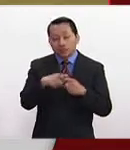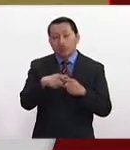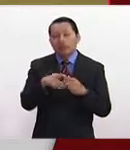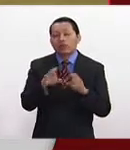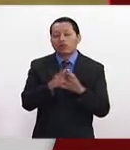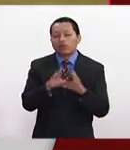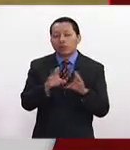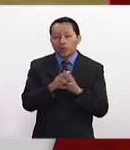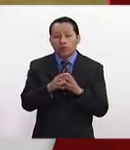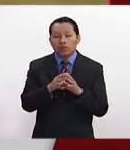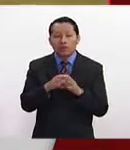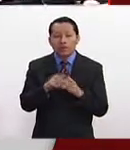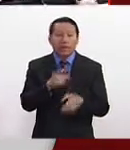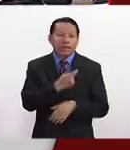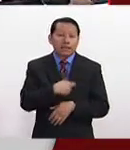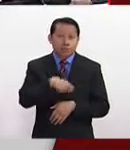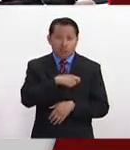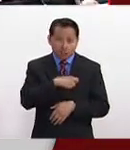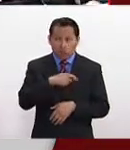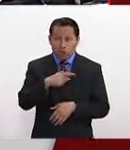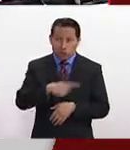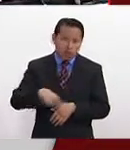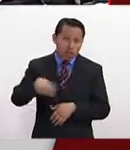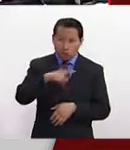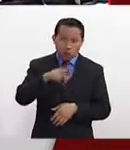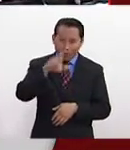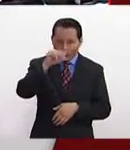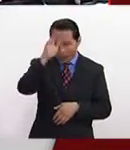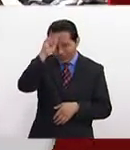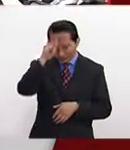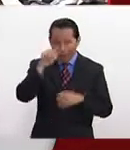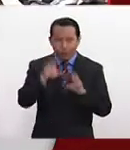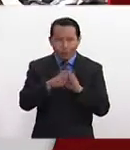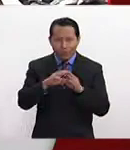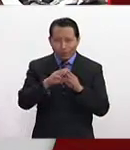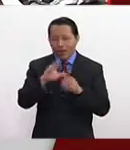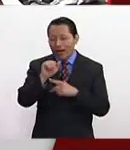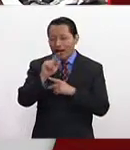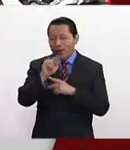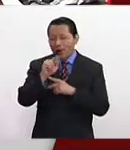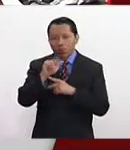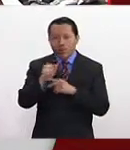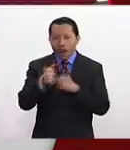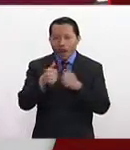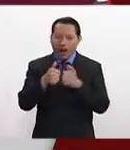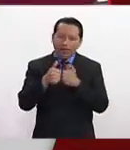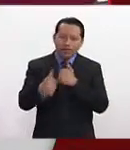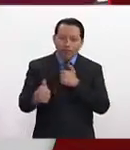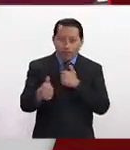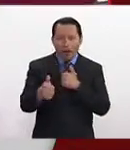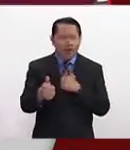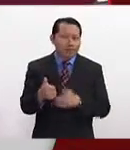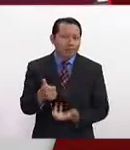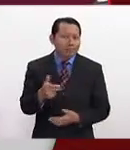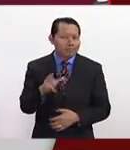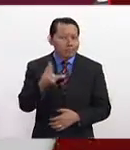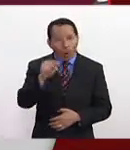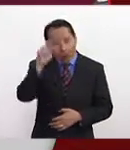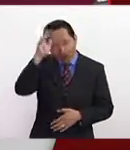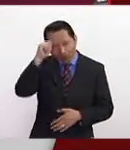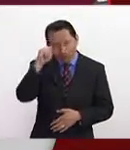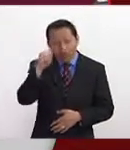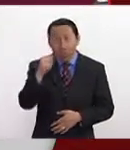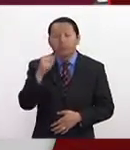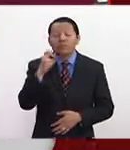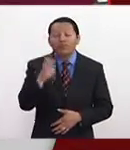diferencia de todos los españoles que no están dispuestos a que Cataluña se separe de España. Y sobre todo que